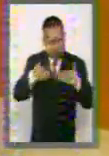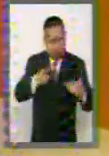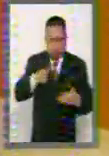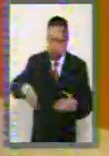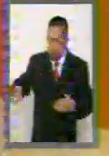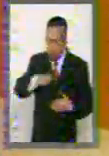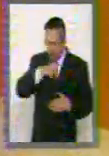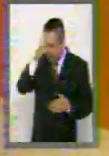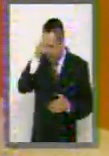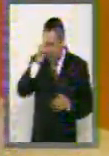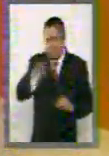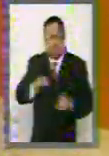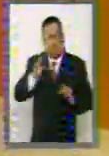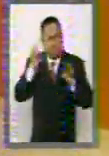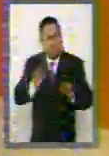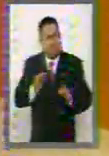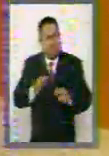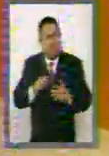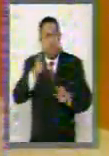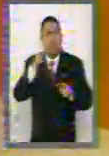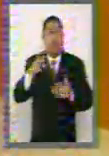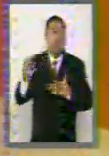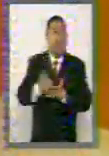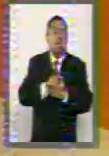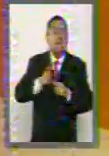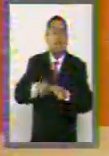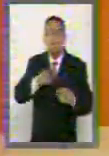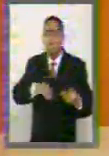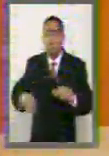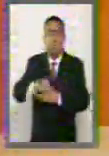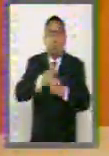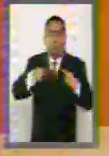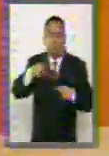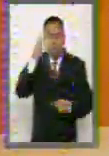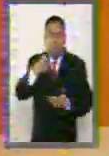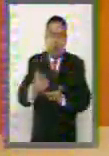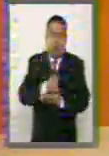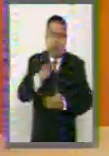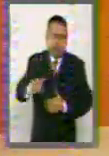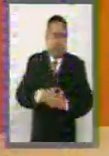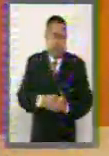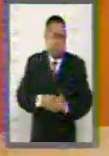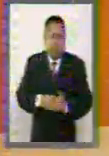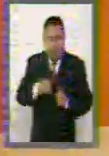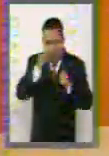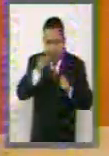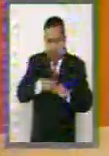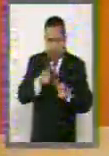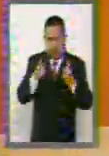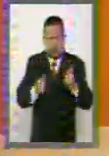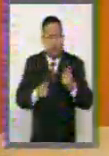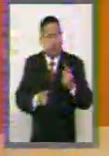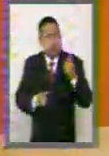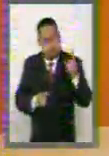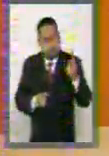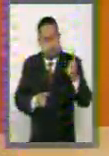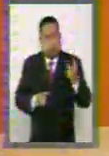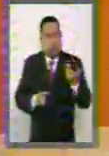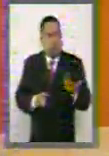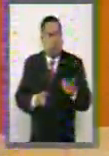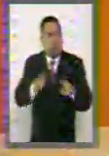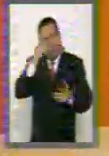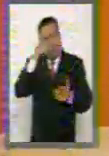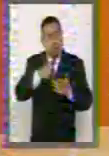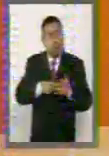consenso, que ganen todos los mexicanos. Pongamos atención en una cosa: aquellos que creen